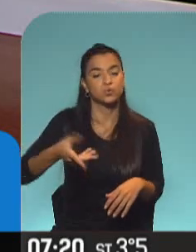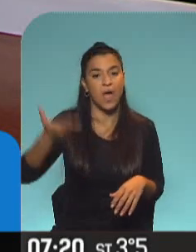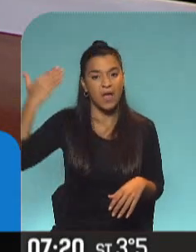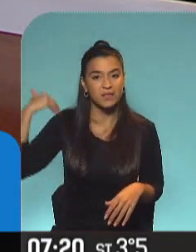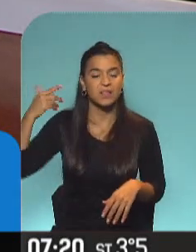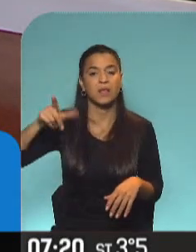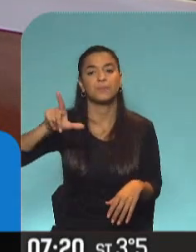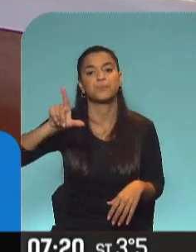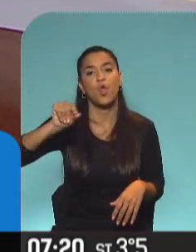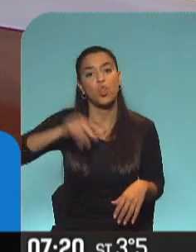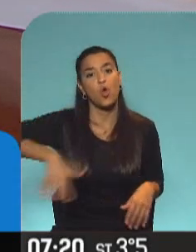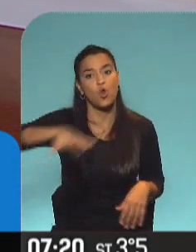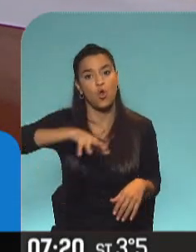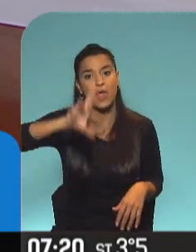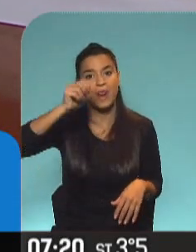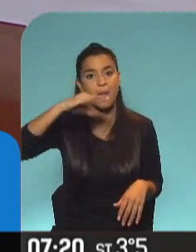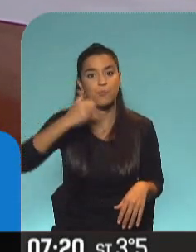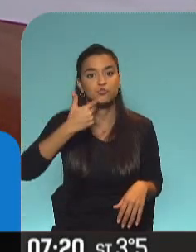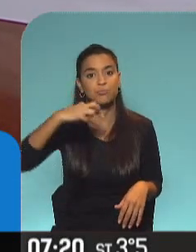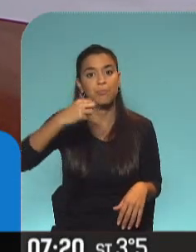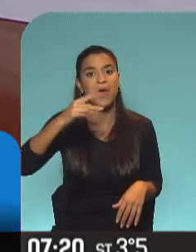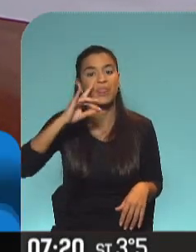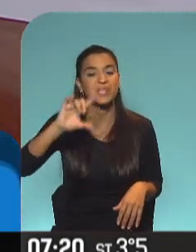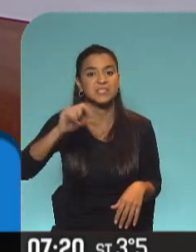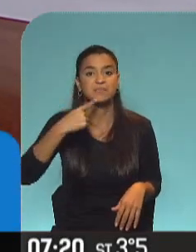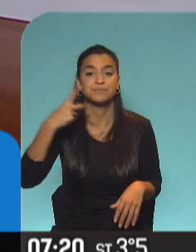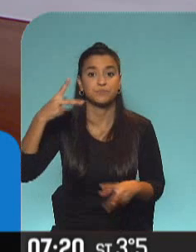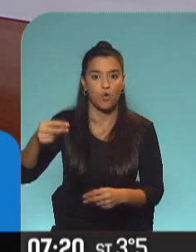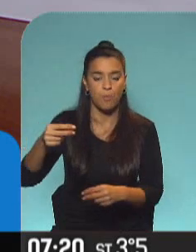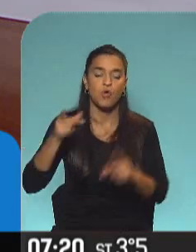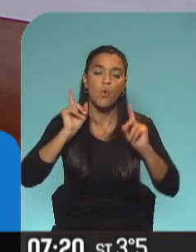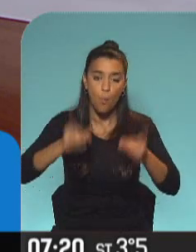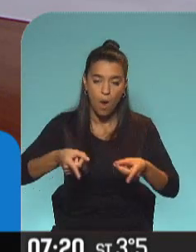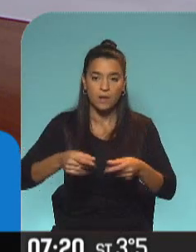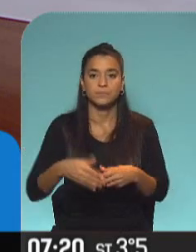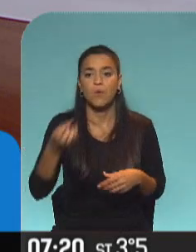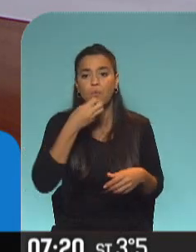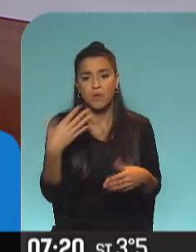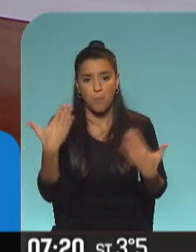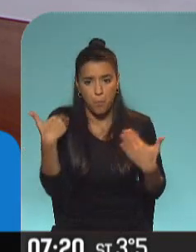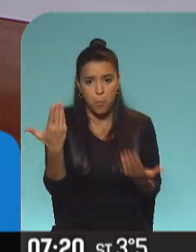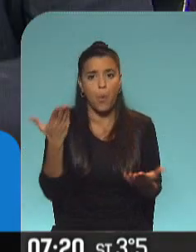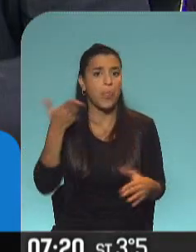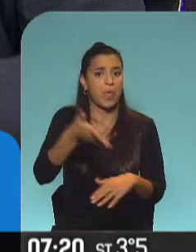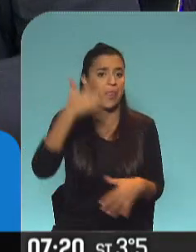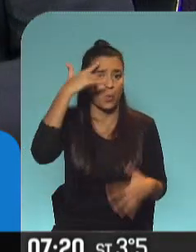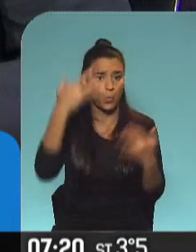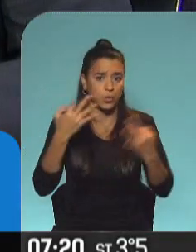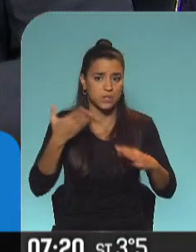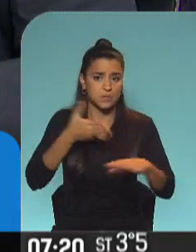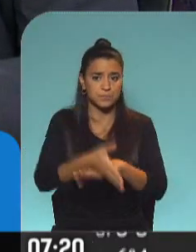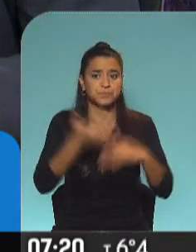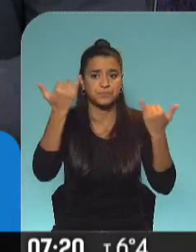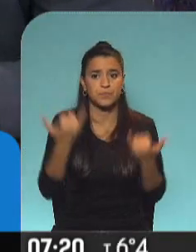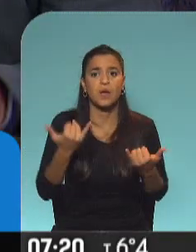en Dolores, que tiene el juez Alejo Ramos Padilla, y fue rechazado allí, pero de cualquier manera cualquiera puede presentarse ante la justicia. Existe